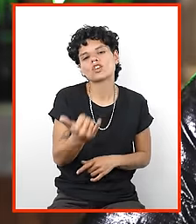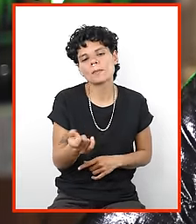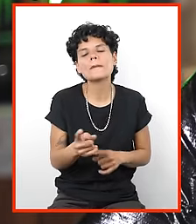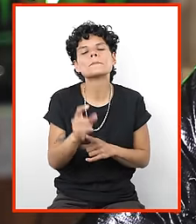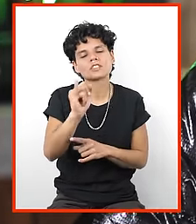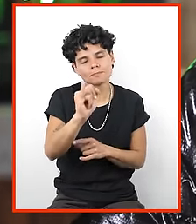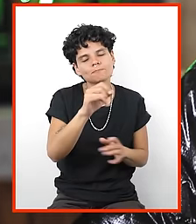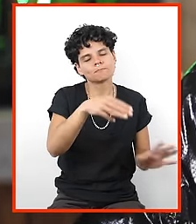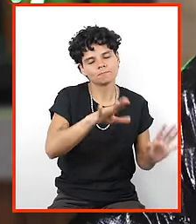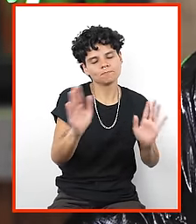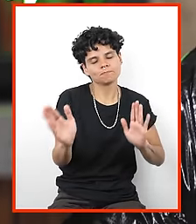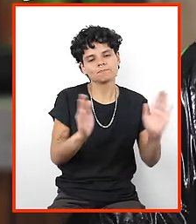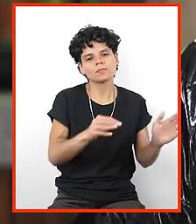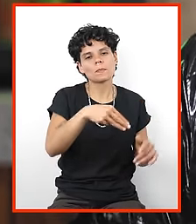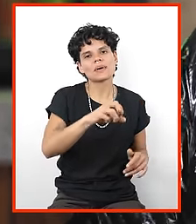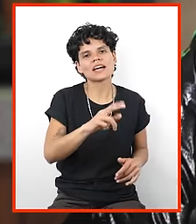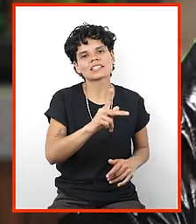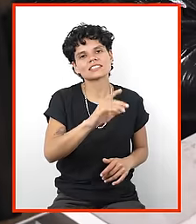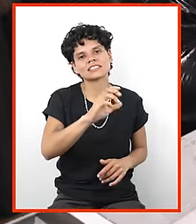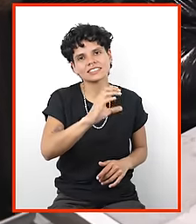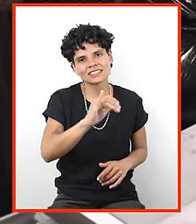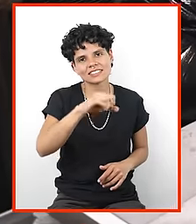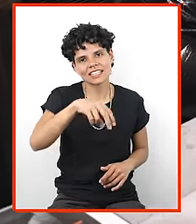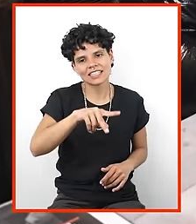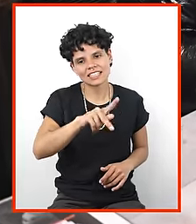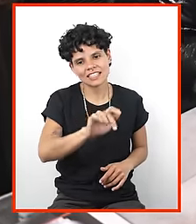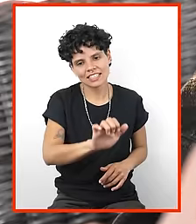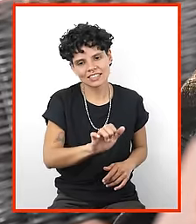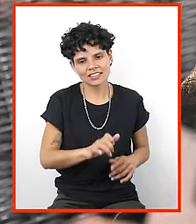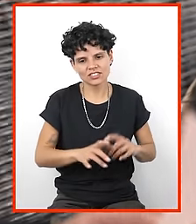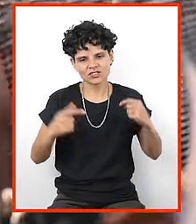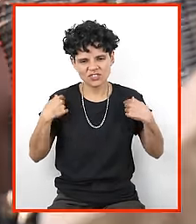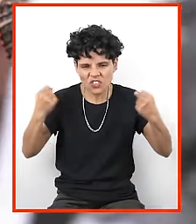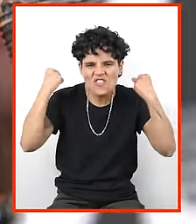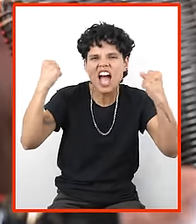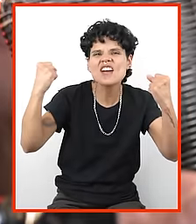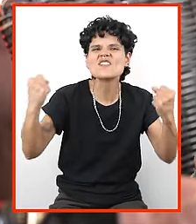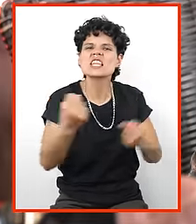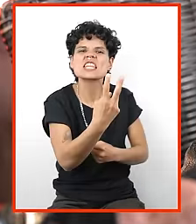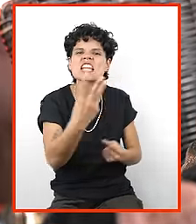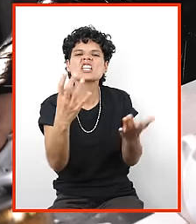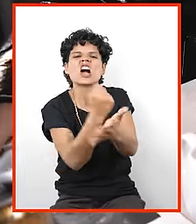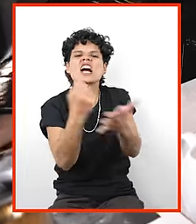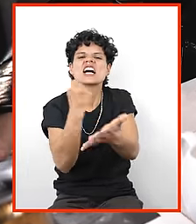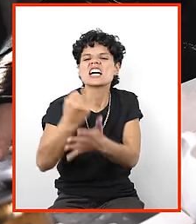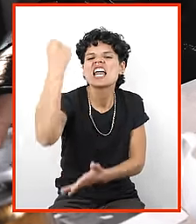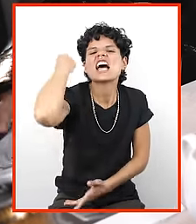realmente. Marcianeque, ¿ah? ¿Eh? 3 de 3, ¿ah? ¿Eh? 3 de 3. ¡Gané, conchetumare!